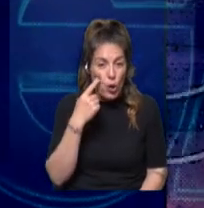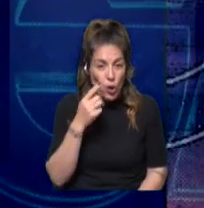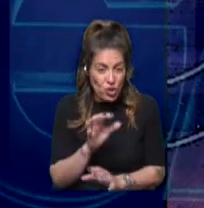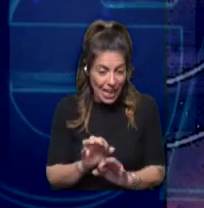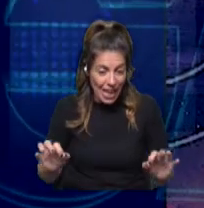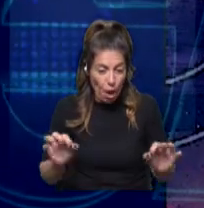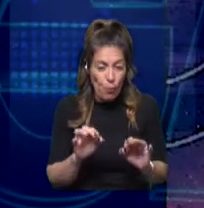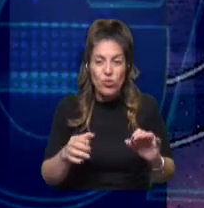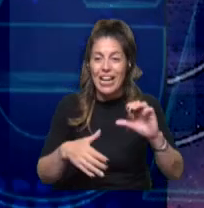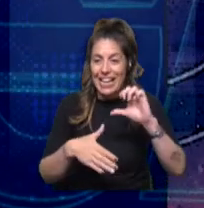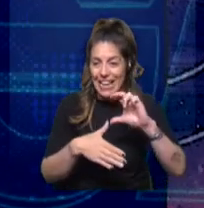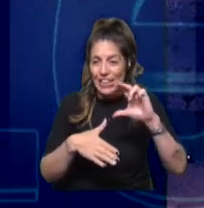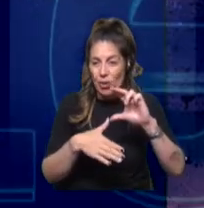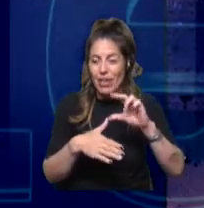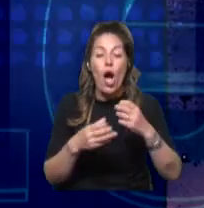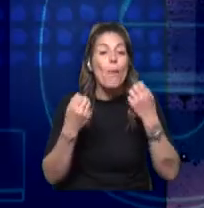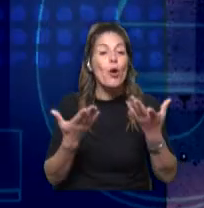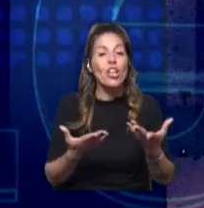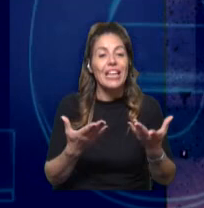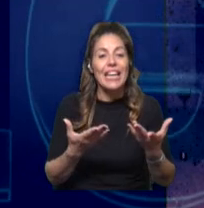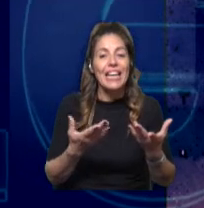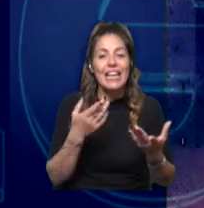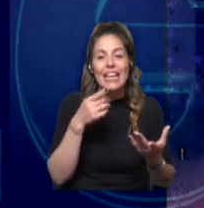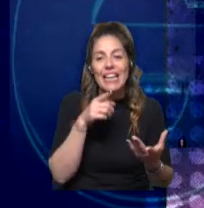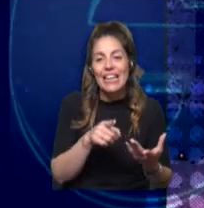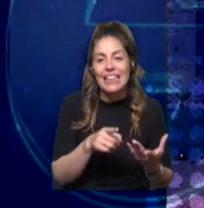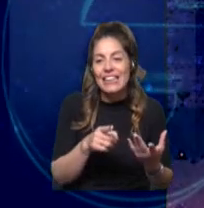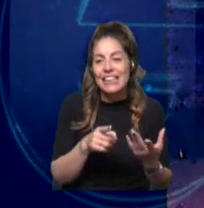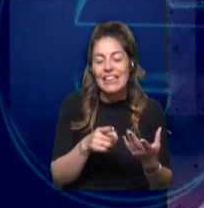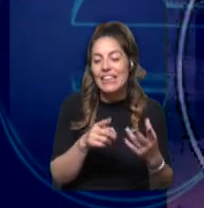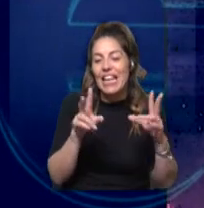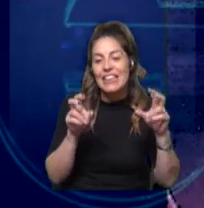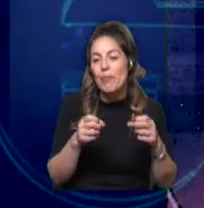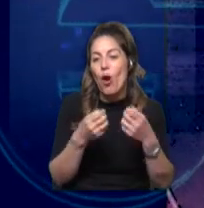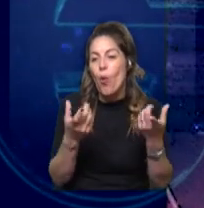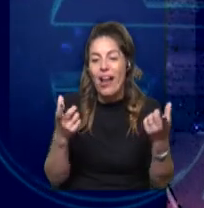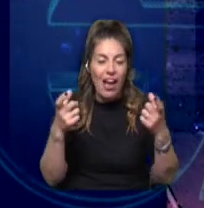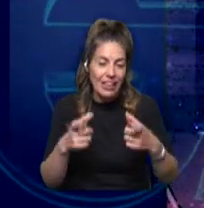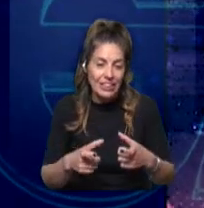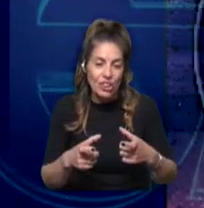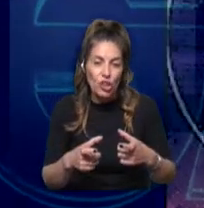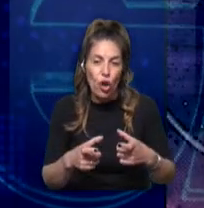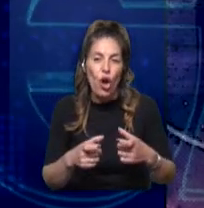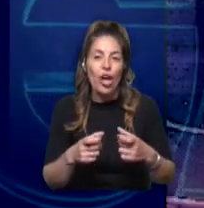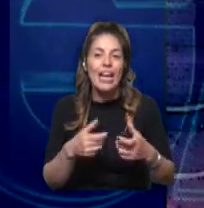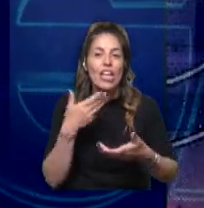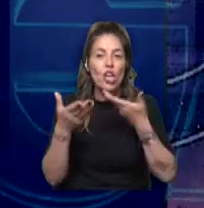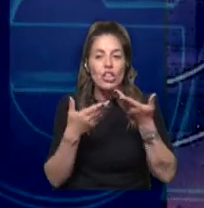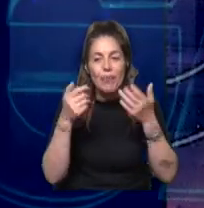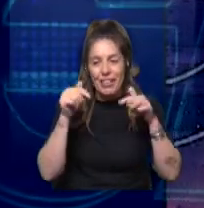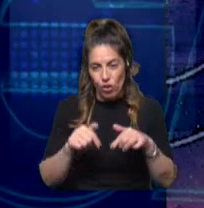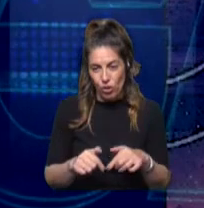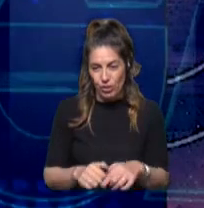música latinoamericana, de los ritmos, ¿por qué ritmos viaja ese disco Abrazos y los temas del repertorio que vamos a escuchar